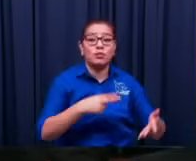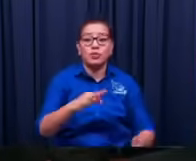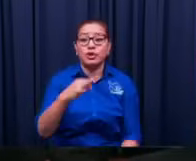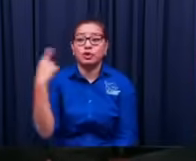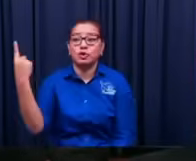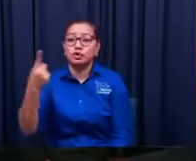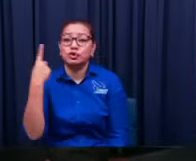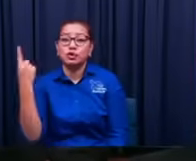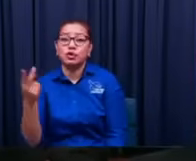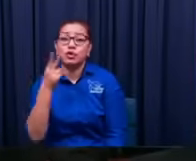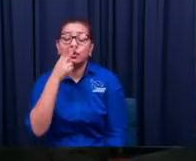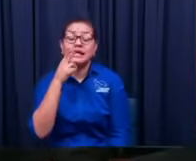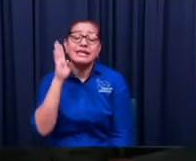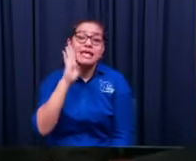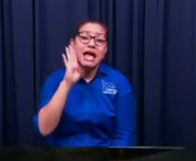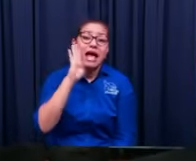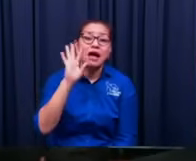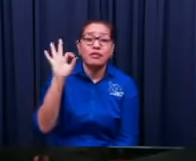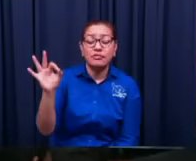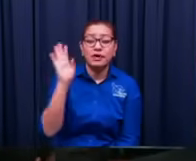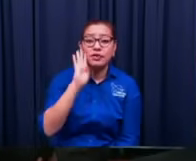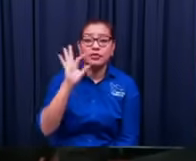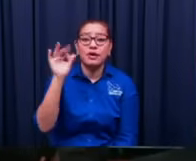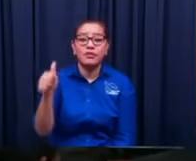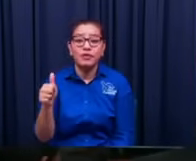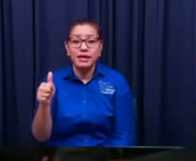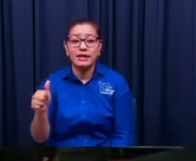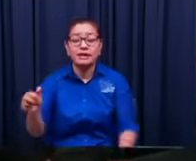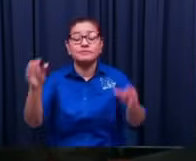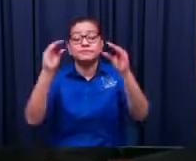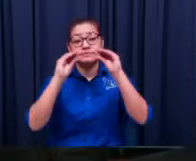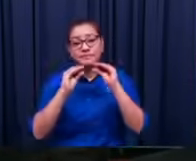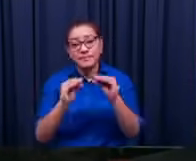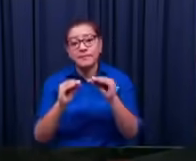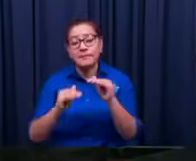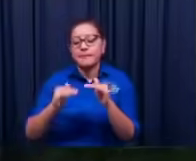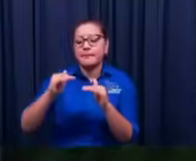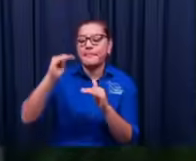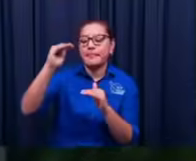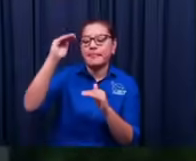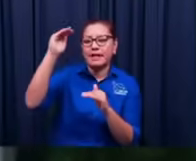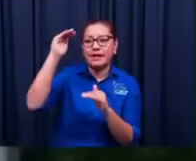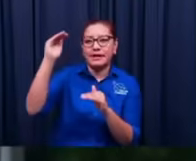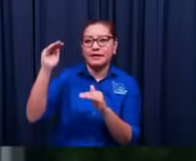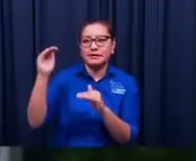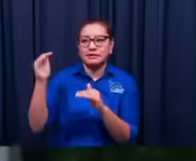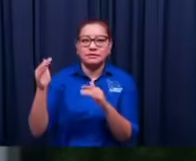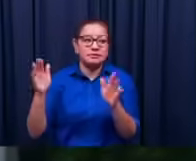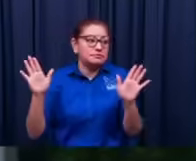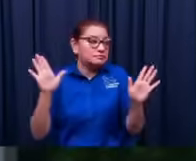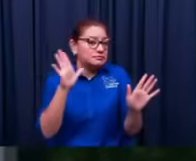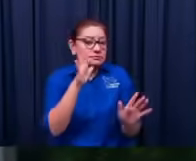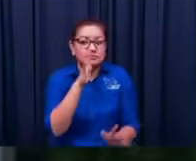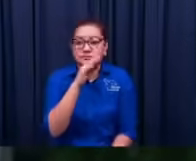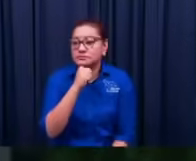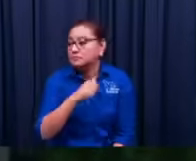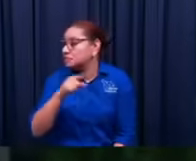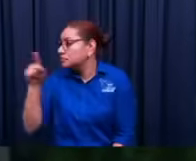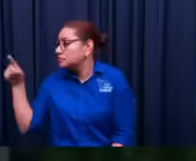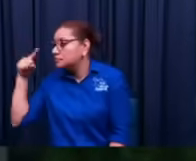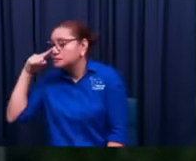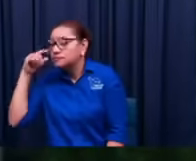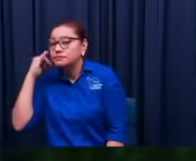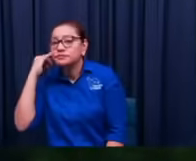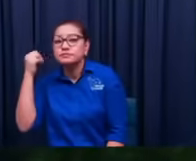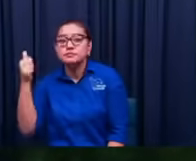cosa, y tu abuelita fue la que te terminó de criar, y tu abuelita ya cuando ya no pudo te dejó con una de sus